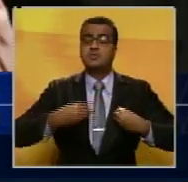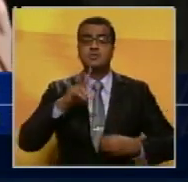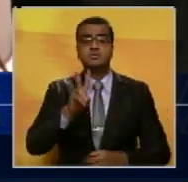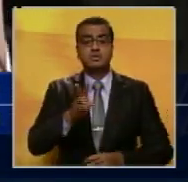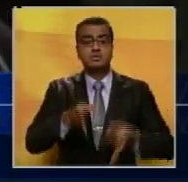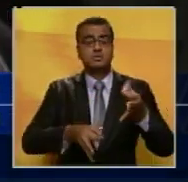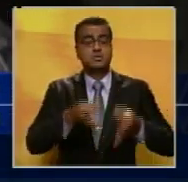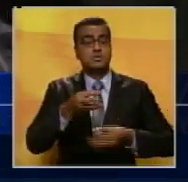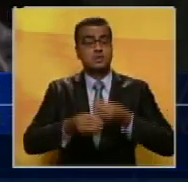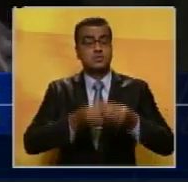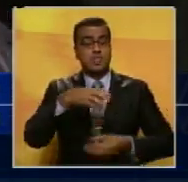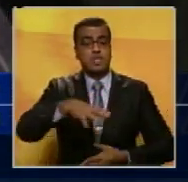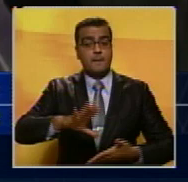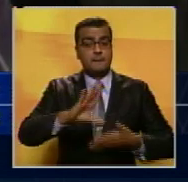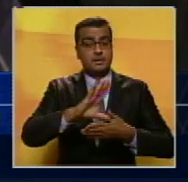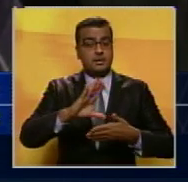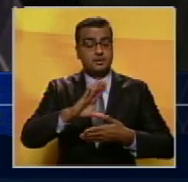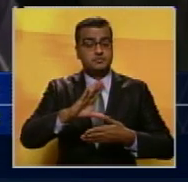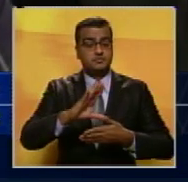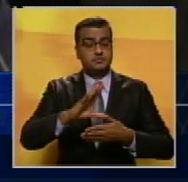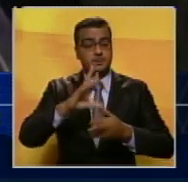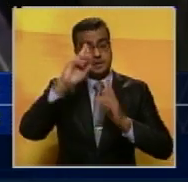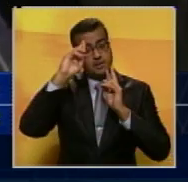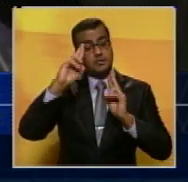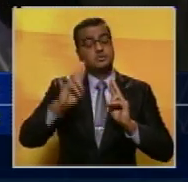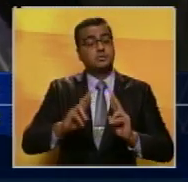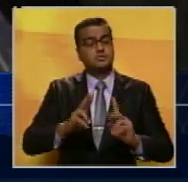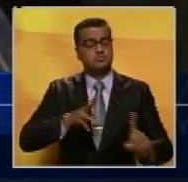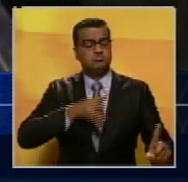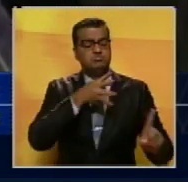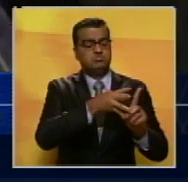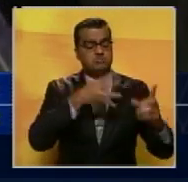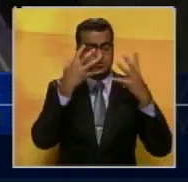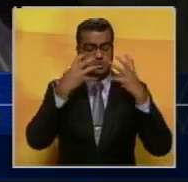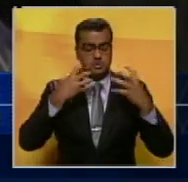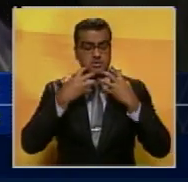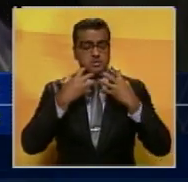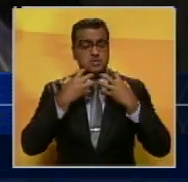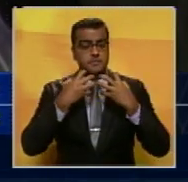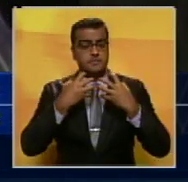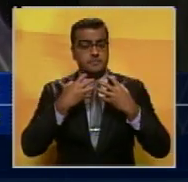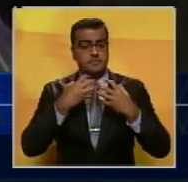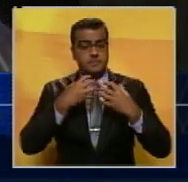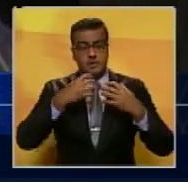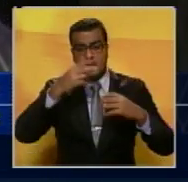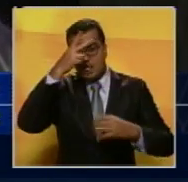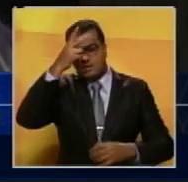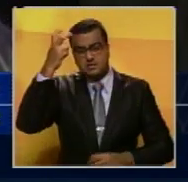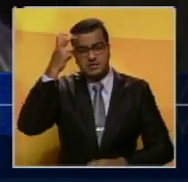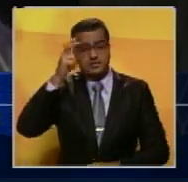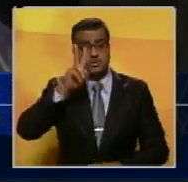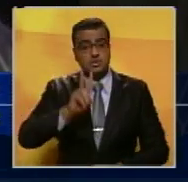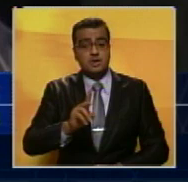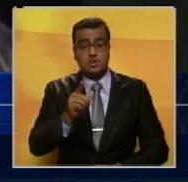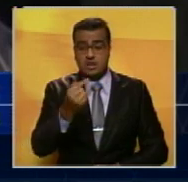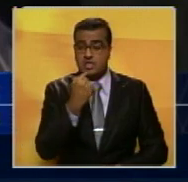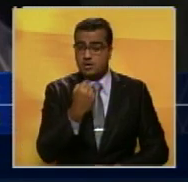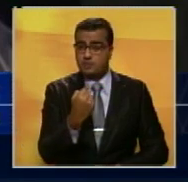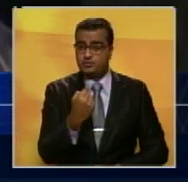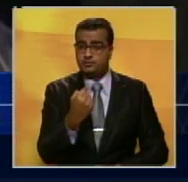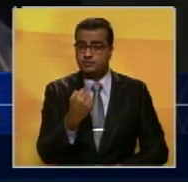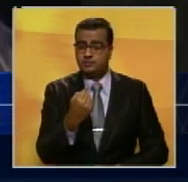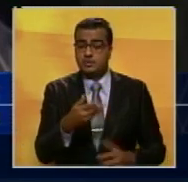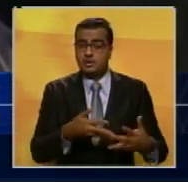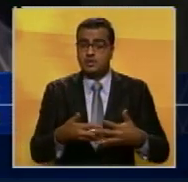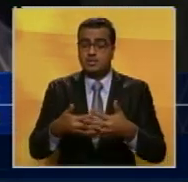su juicio, la Organización de Estados Americanos es responsable de un ataque terrorista. Desde la Cancillería venezolana, el funcionario expresó que